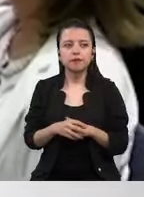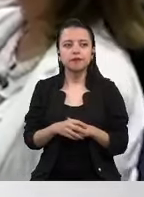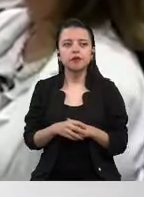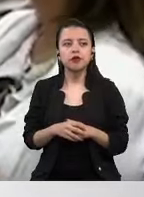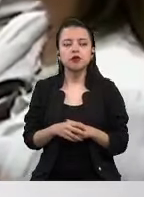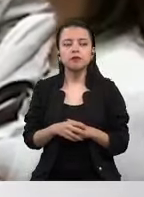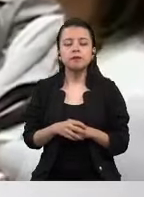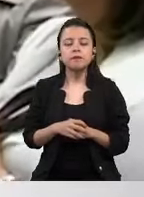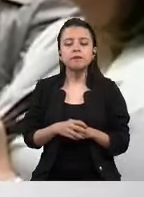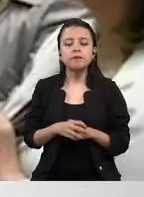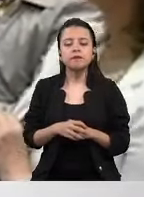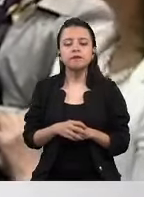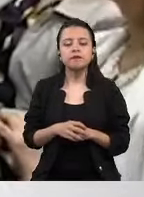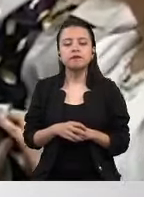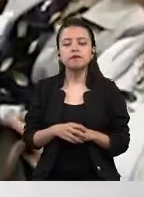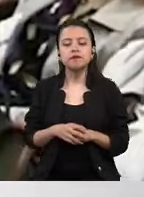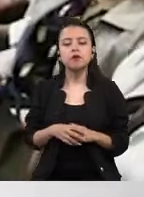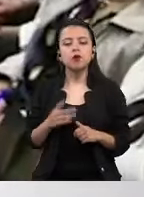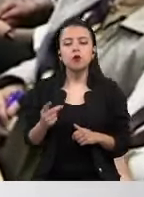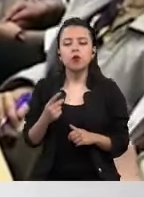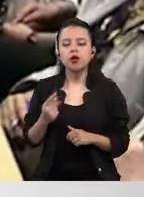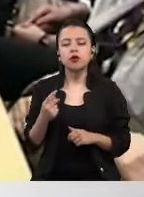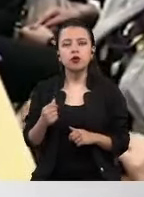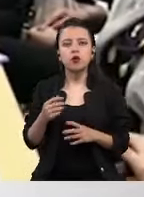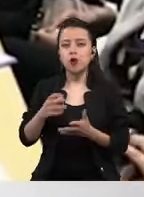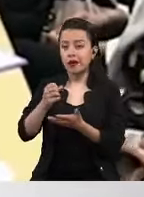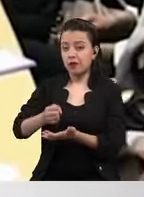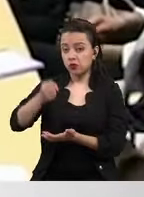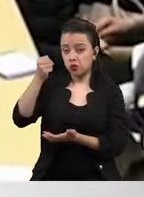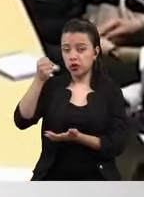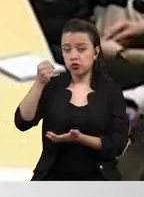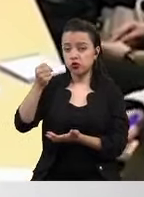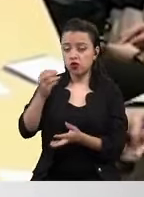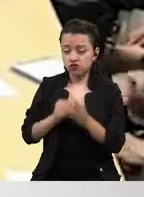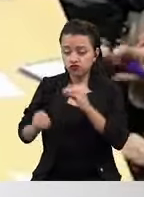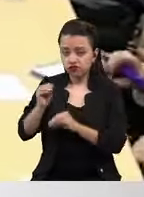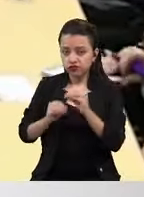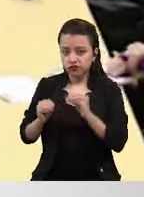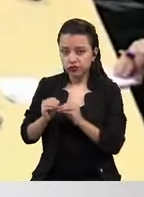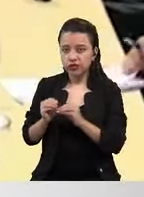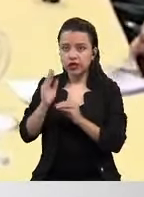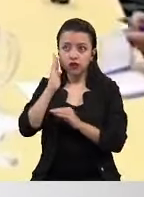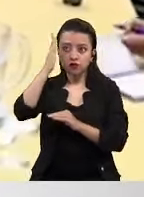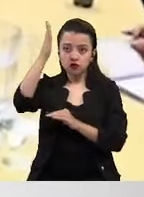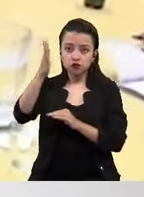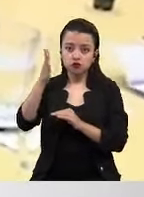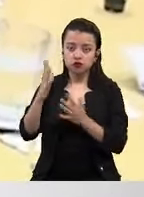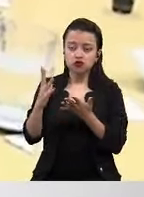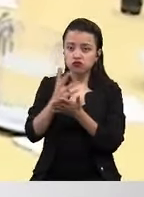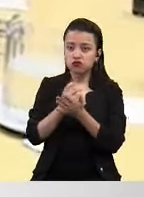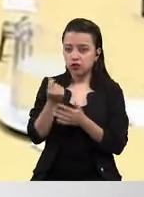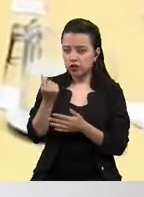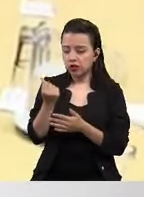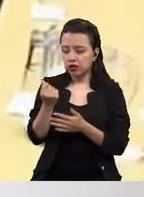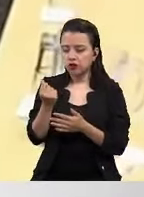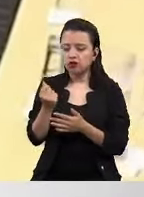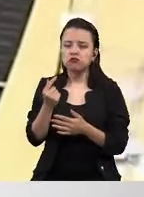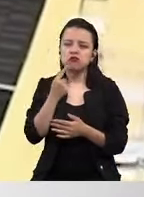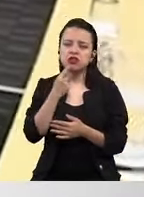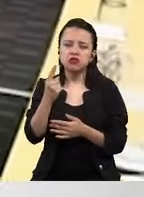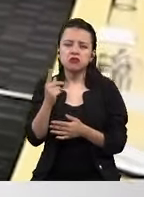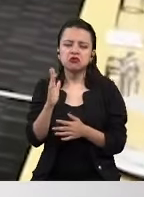cuando se hizo el cuando se hizo el presupuesto y cuando se proyectaron los ingresos para este año se estimaron